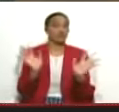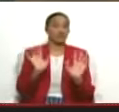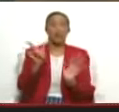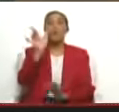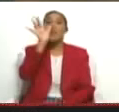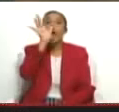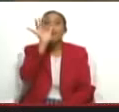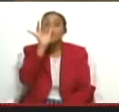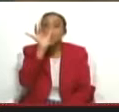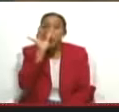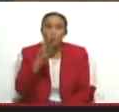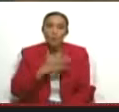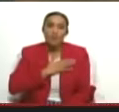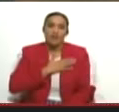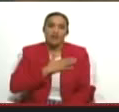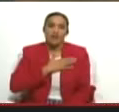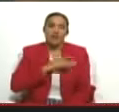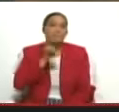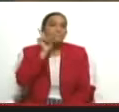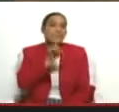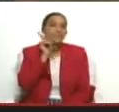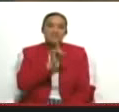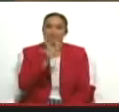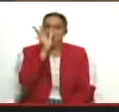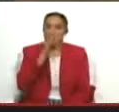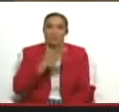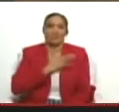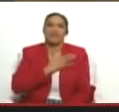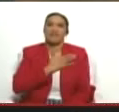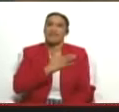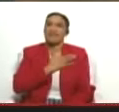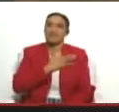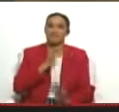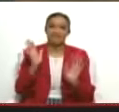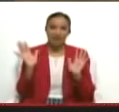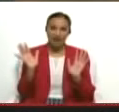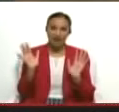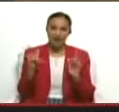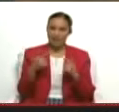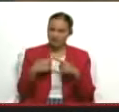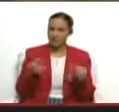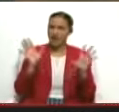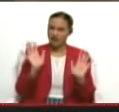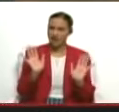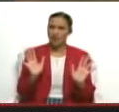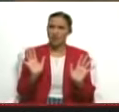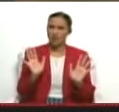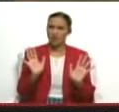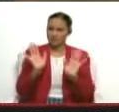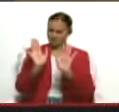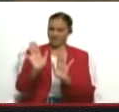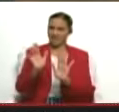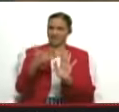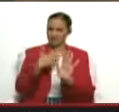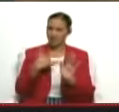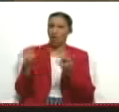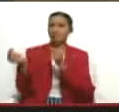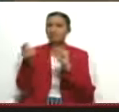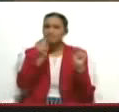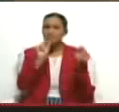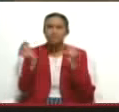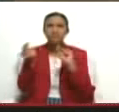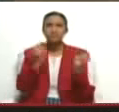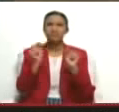que habrán fanáticos bos quees se creen todo lo que pueda aparecer pero hagamos un debate real con todo esto yo quiero que se